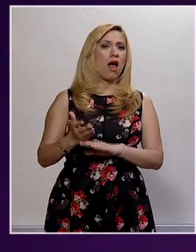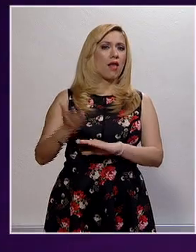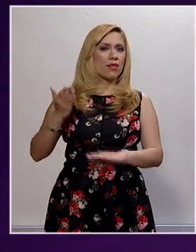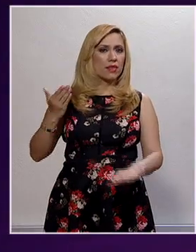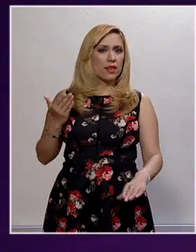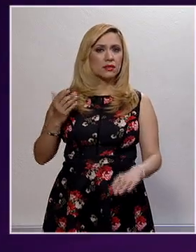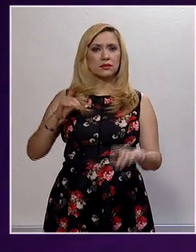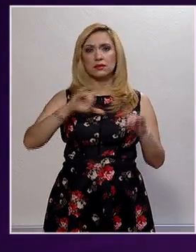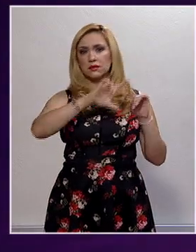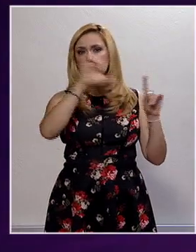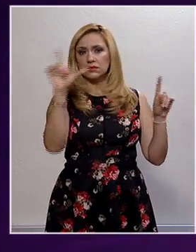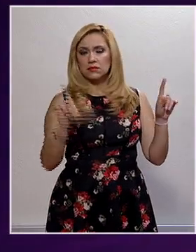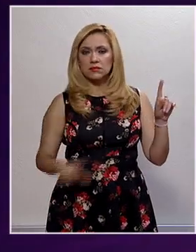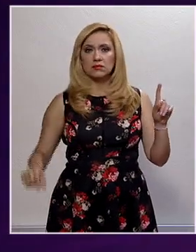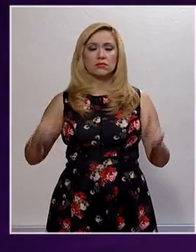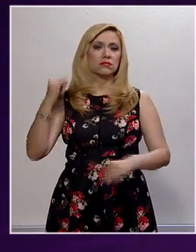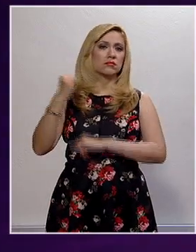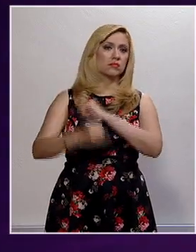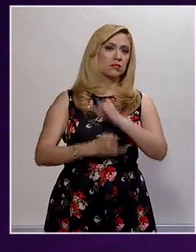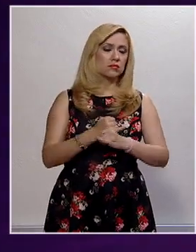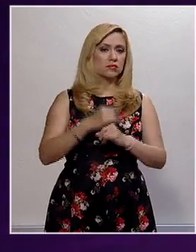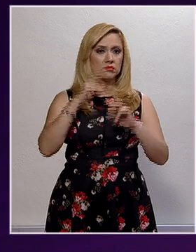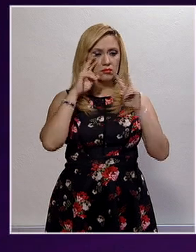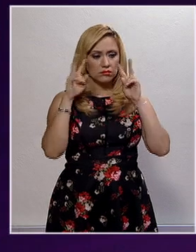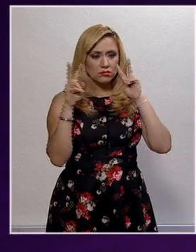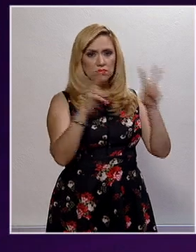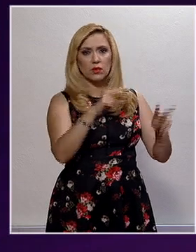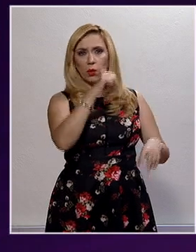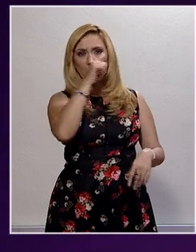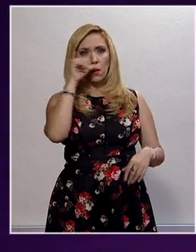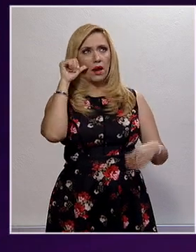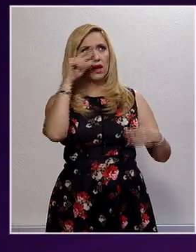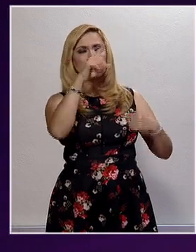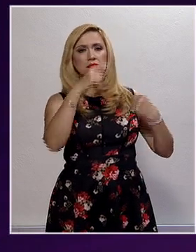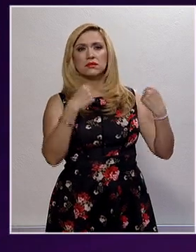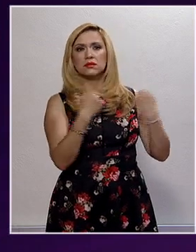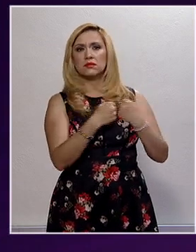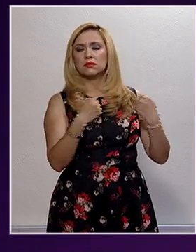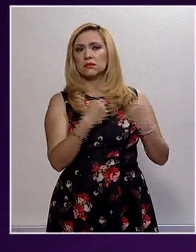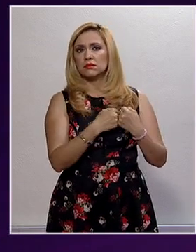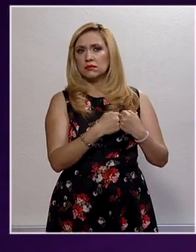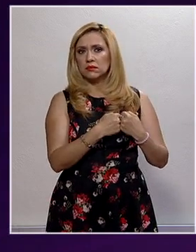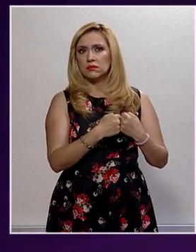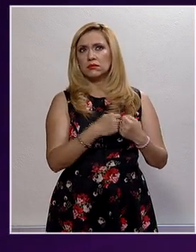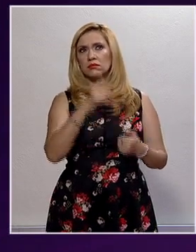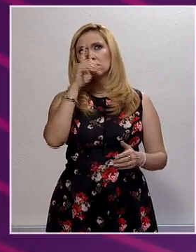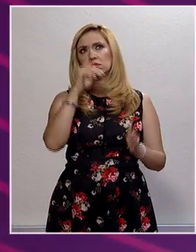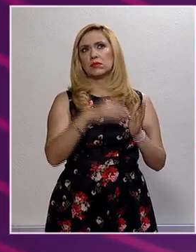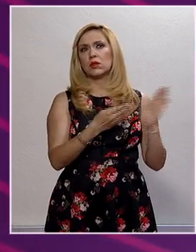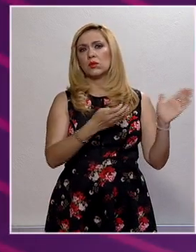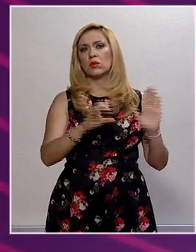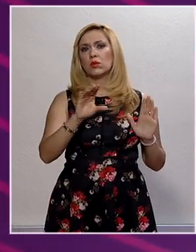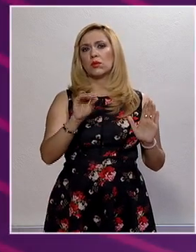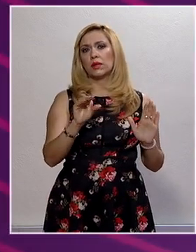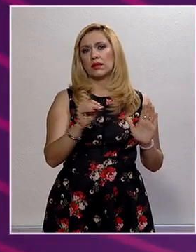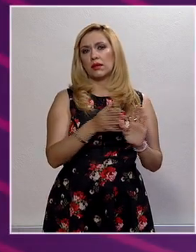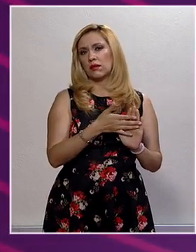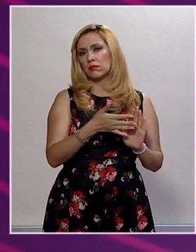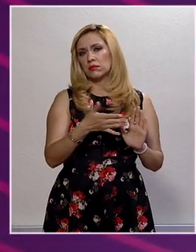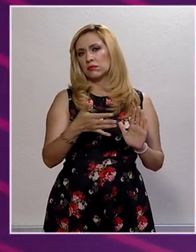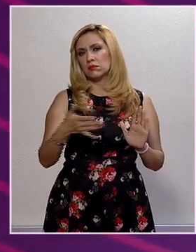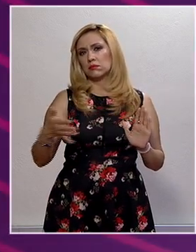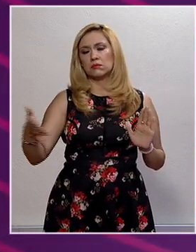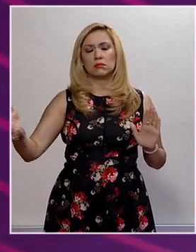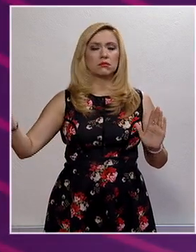mirada nacional e internacional sobre Ciudad Juárez, ¿no? Desde los años 90